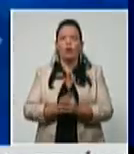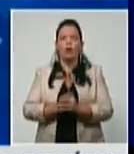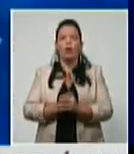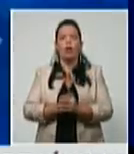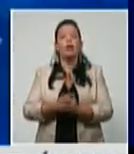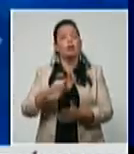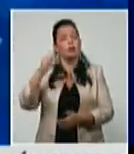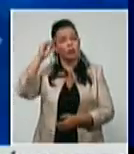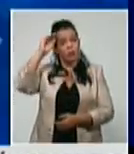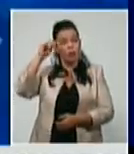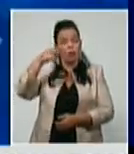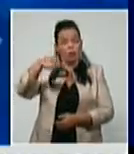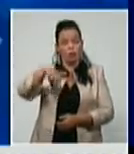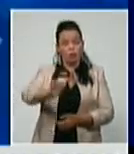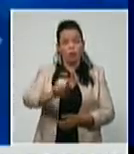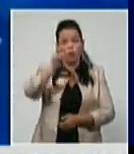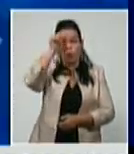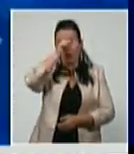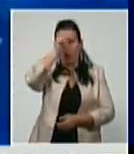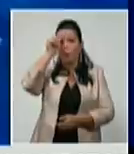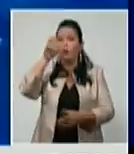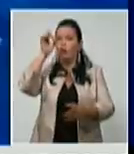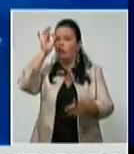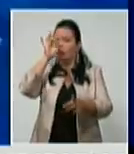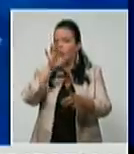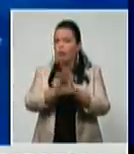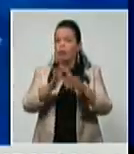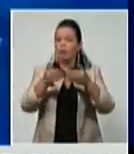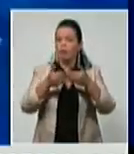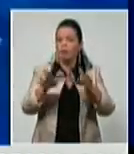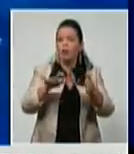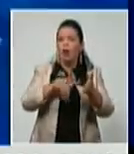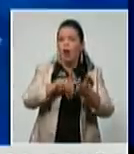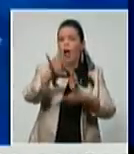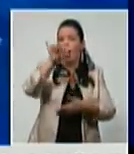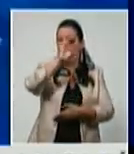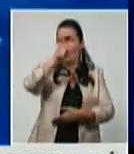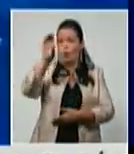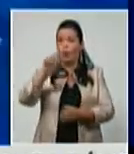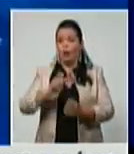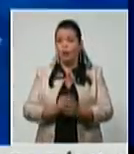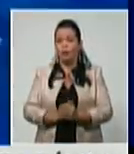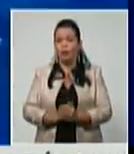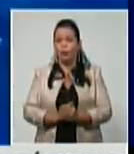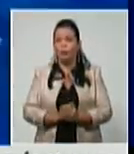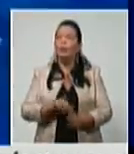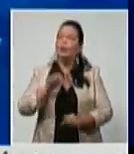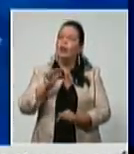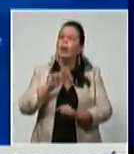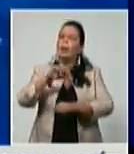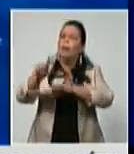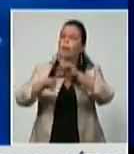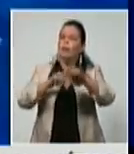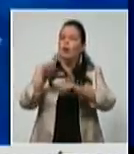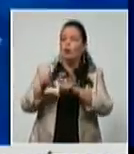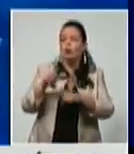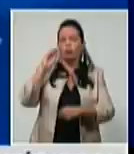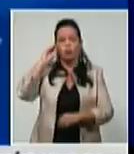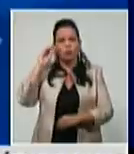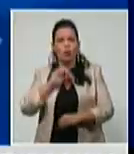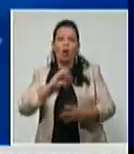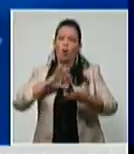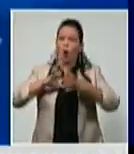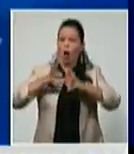usted hacía referencia a este particular, de NBC de Estados Unidos. Es la pregunta: ante la compleja situación de la pandemia